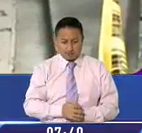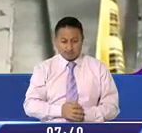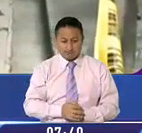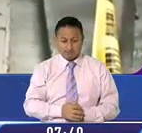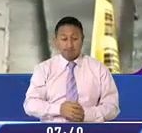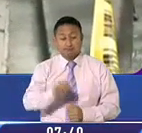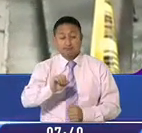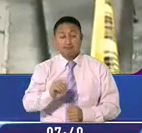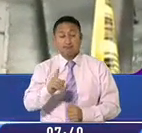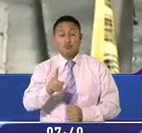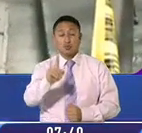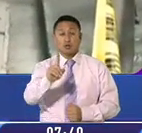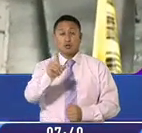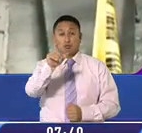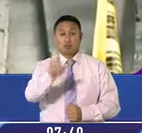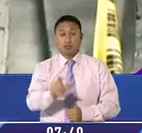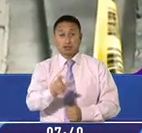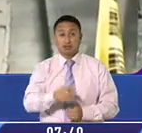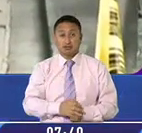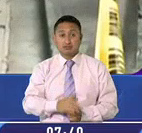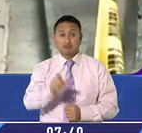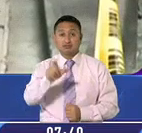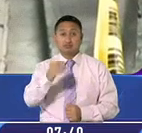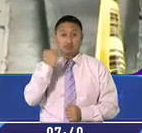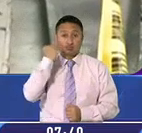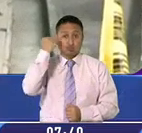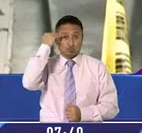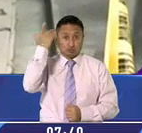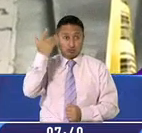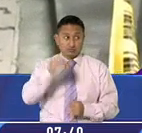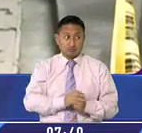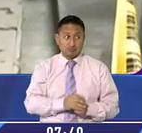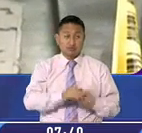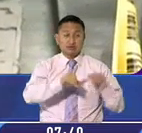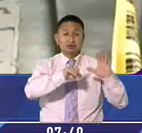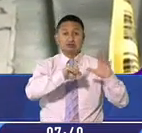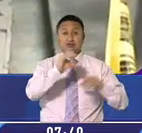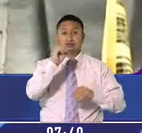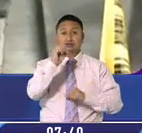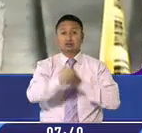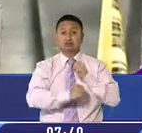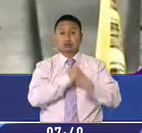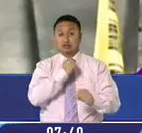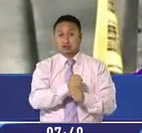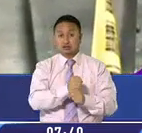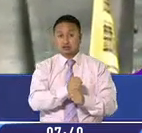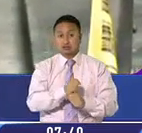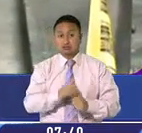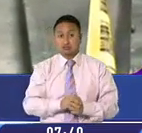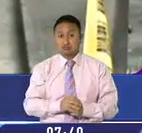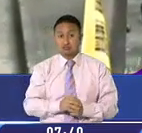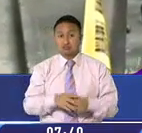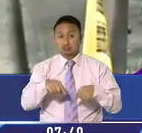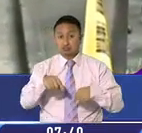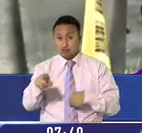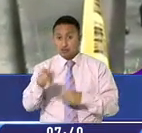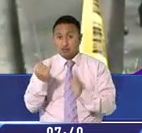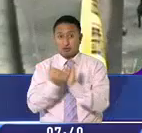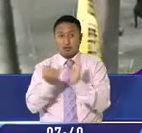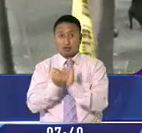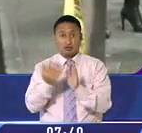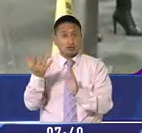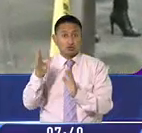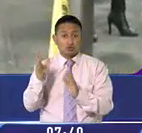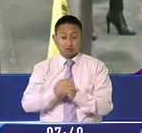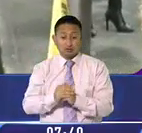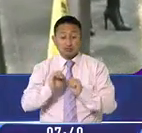un atropello de una persona adulta mayor, aproximadamente de unos 60 años de edad. Al momento no tenemos identificación, en eso